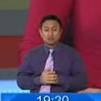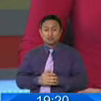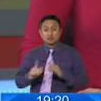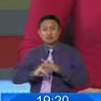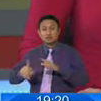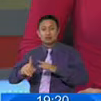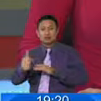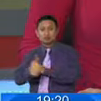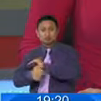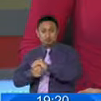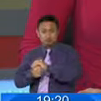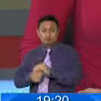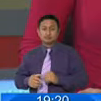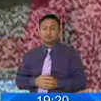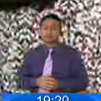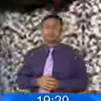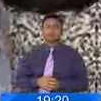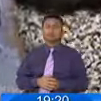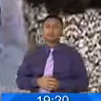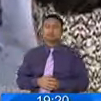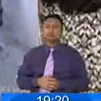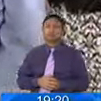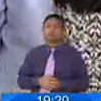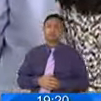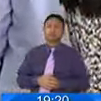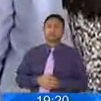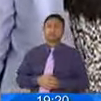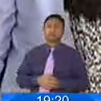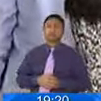las debidas investigaciones.